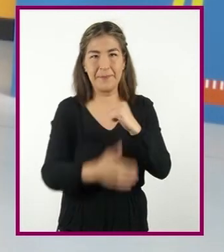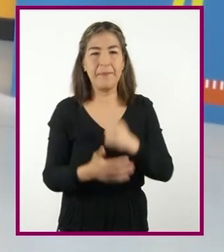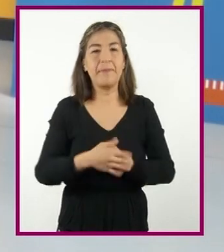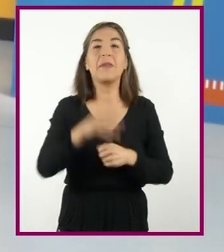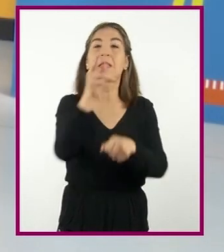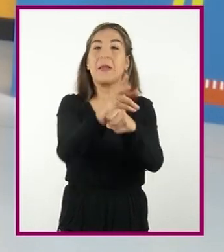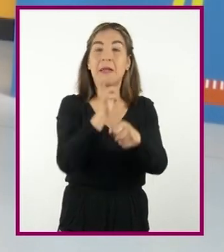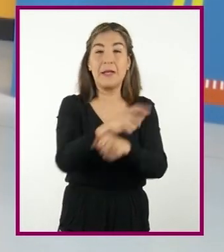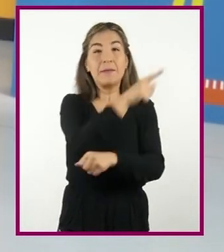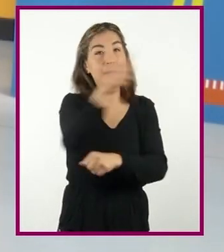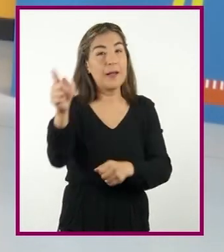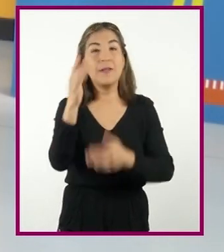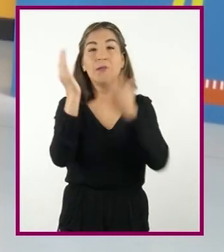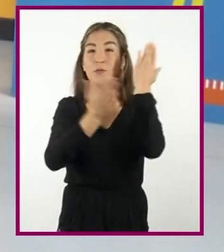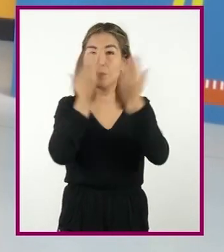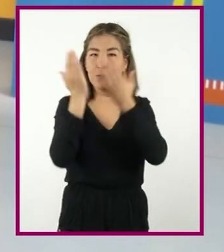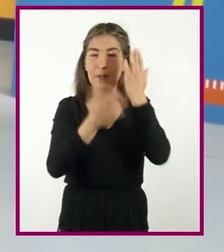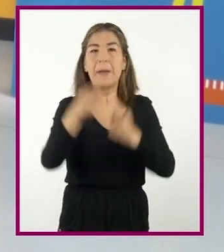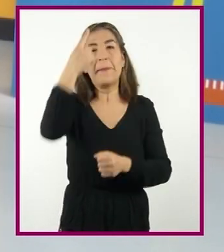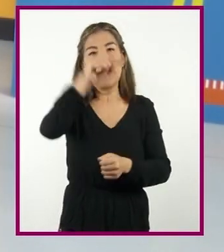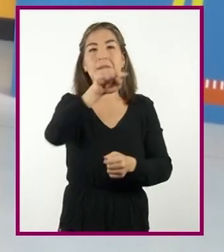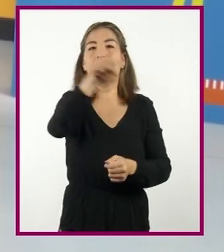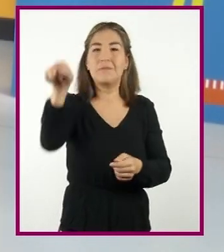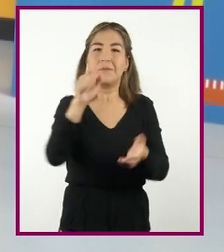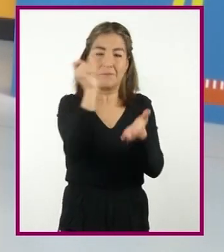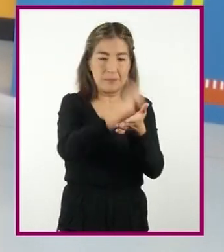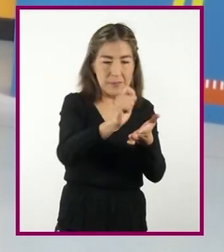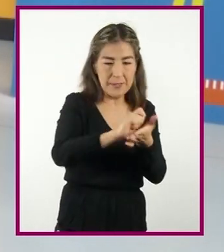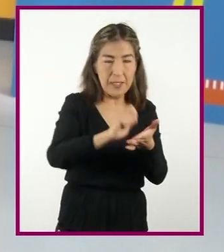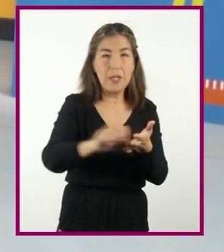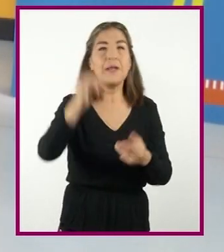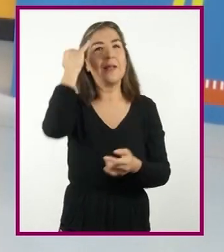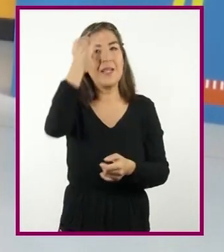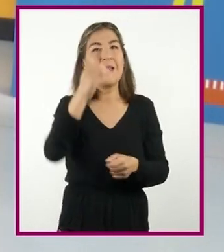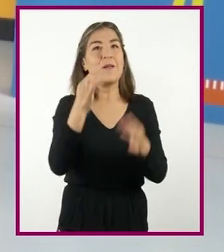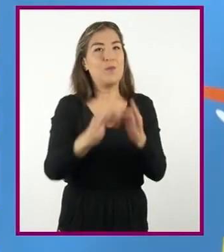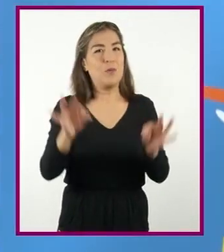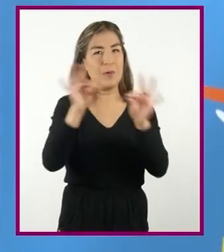a las y los estudiantes a que registren las ideas principales del tema.